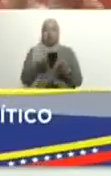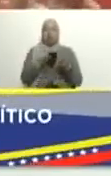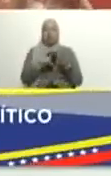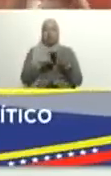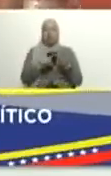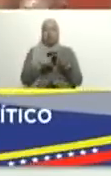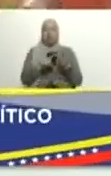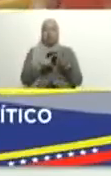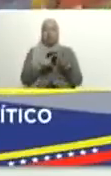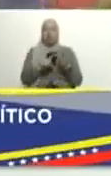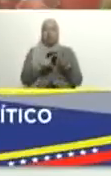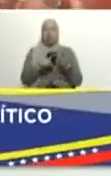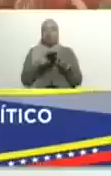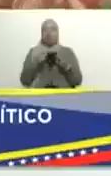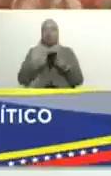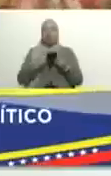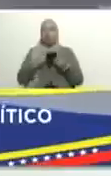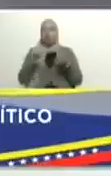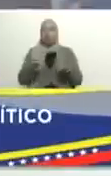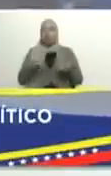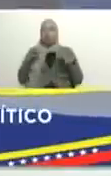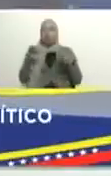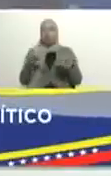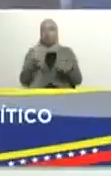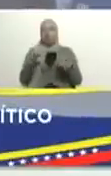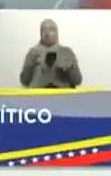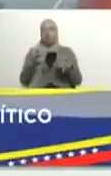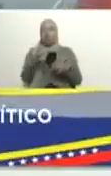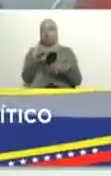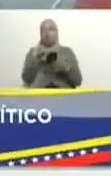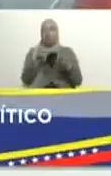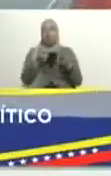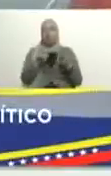No está en Venevisión. Porque tú sabes tanto, Luis José.